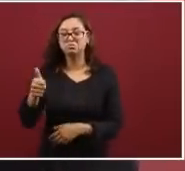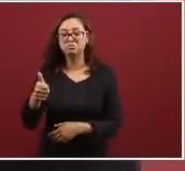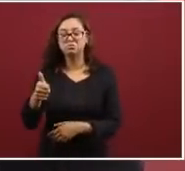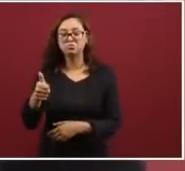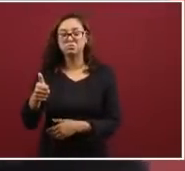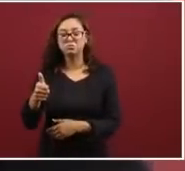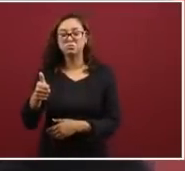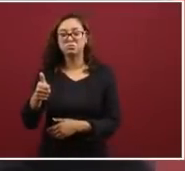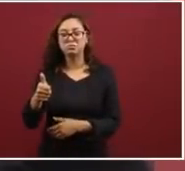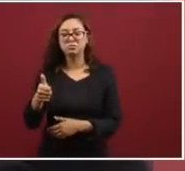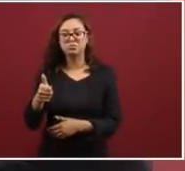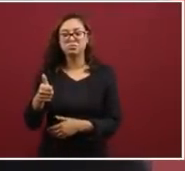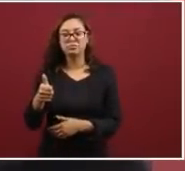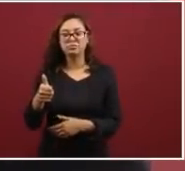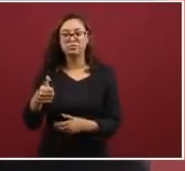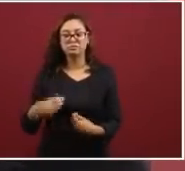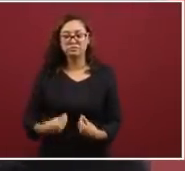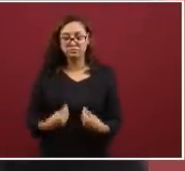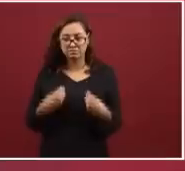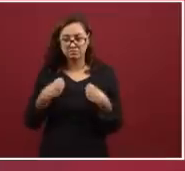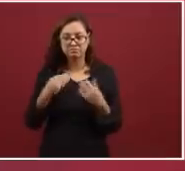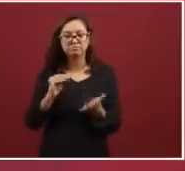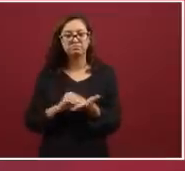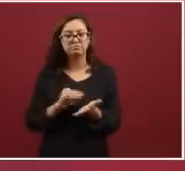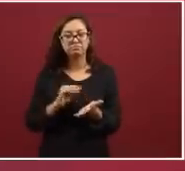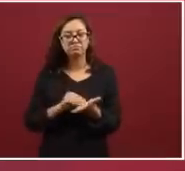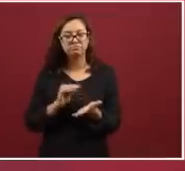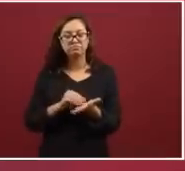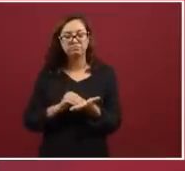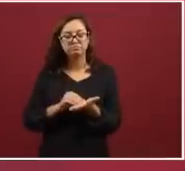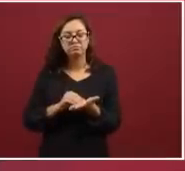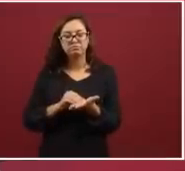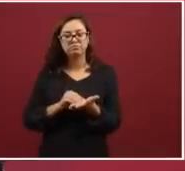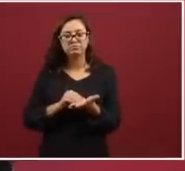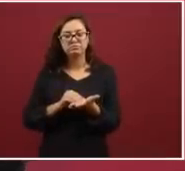que estamos viviendo